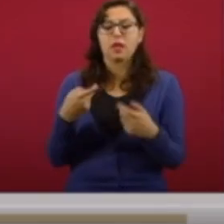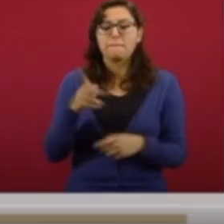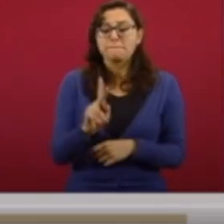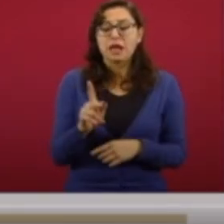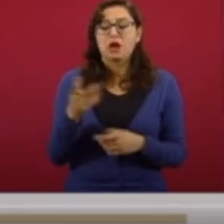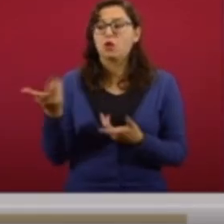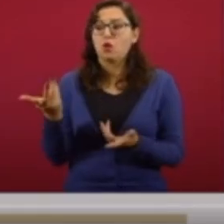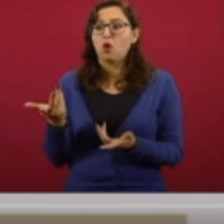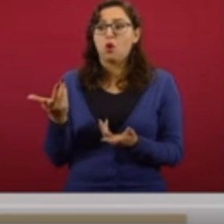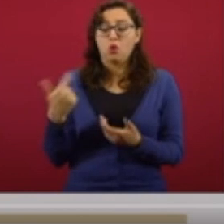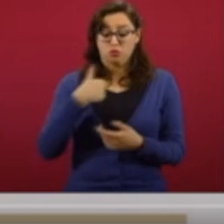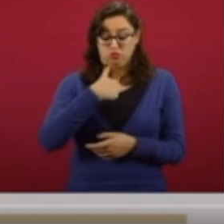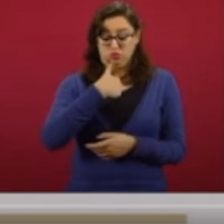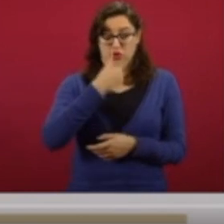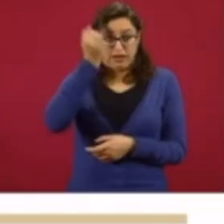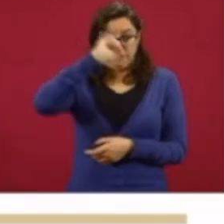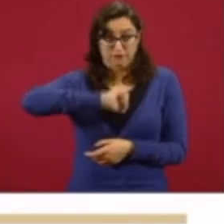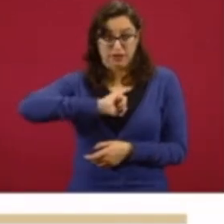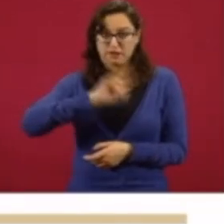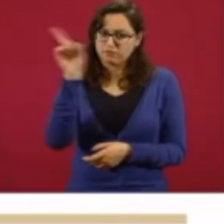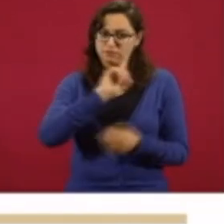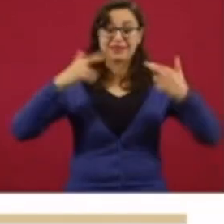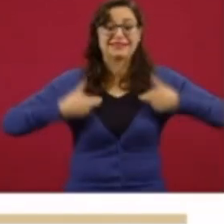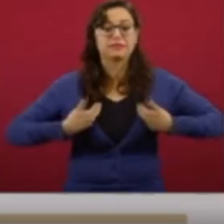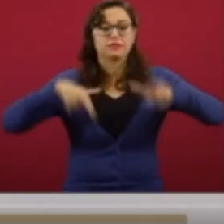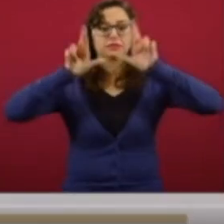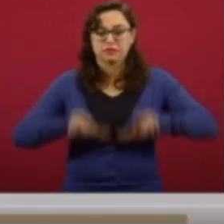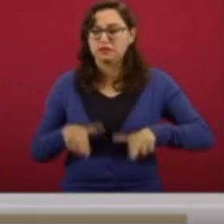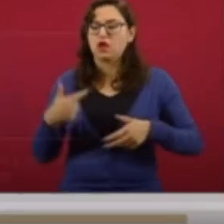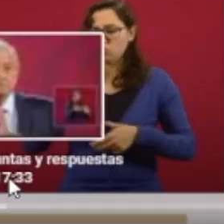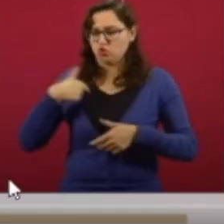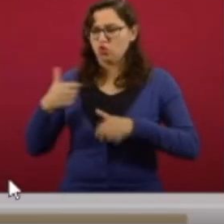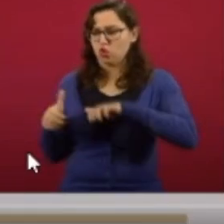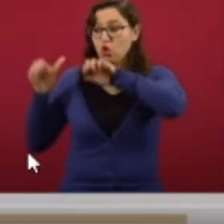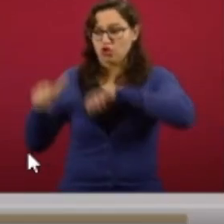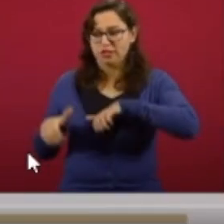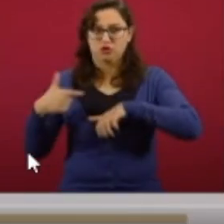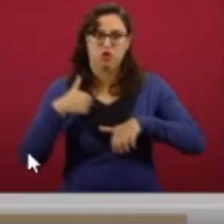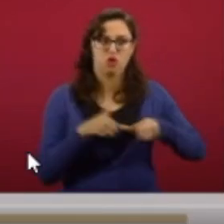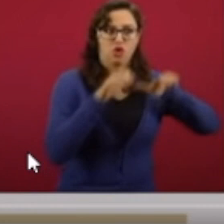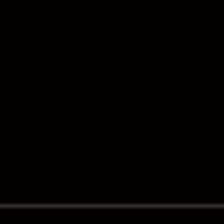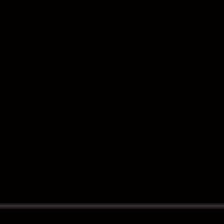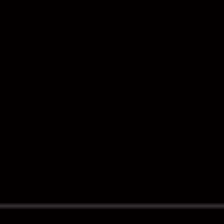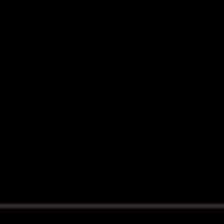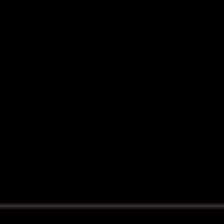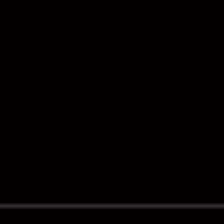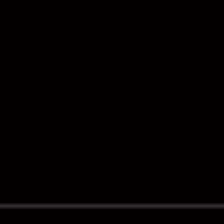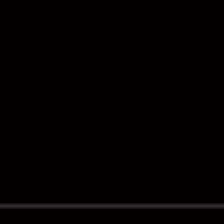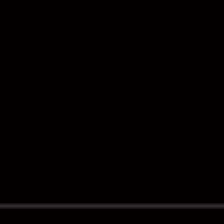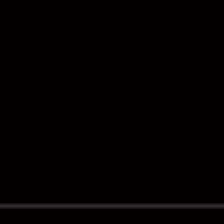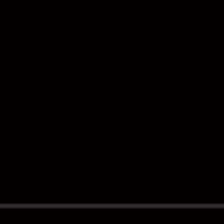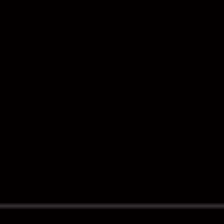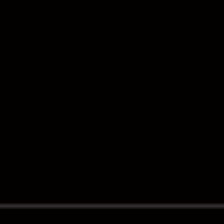intermediario se considerará patrón ni podrá contratar en sustitución ahí lo tienen